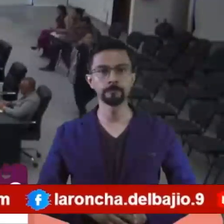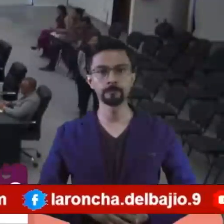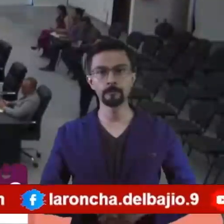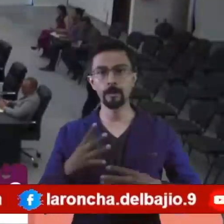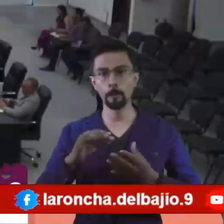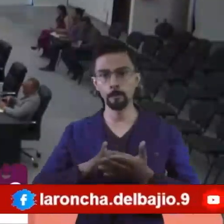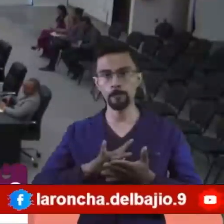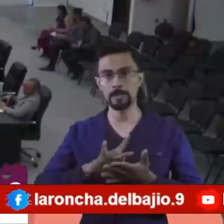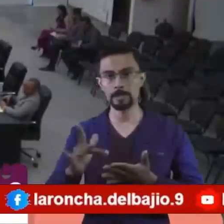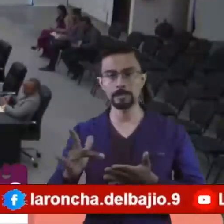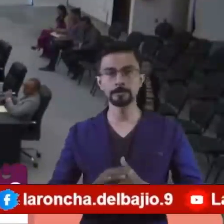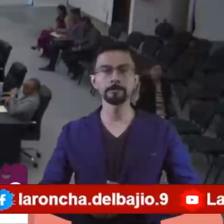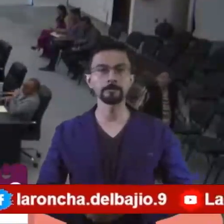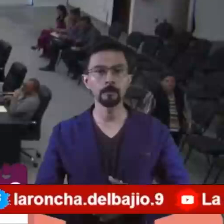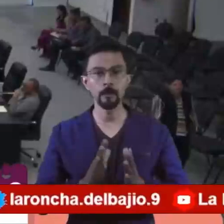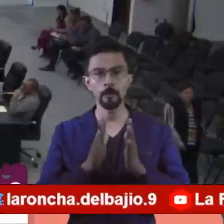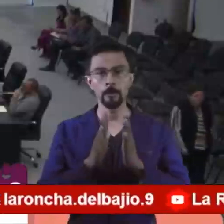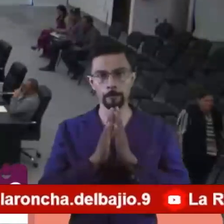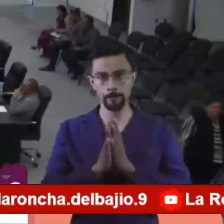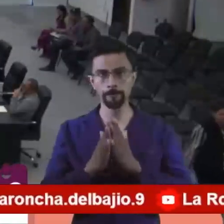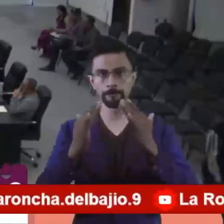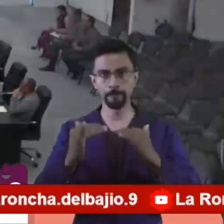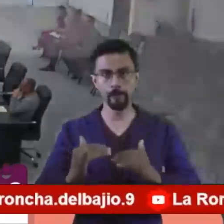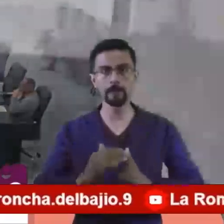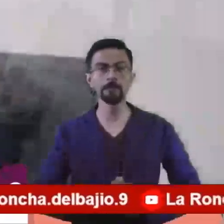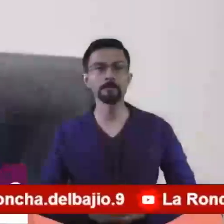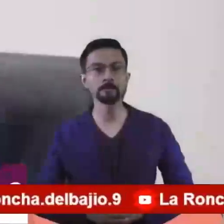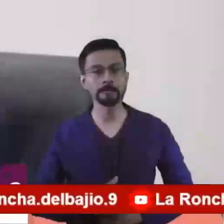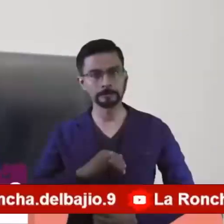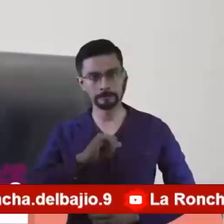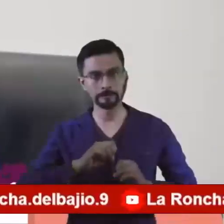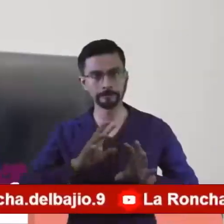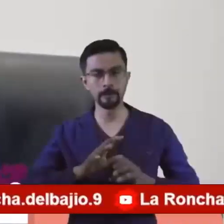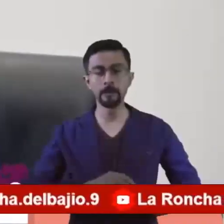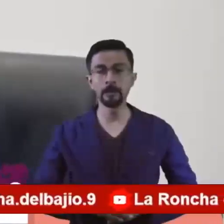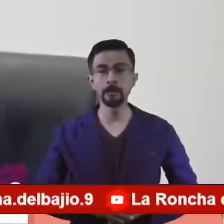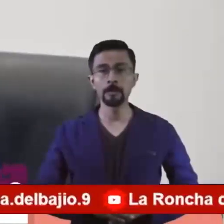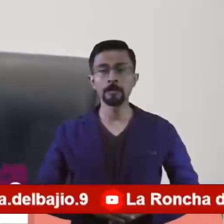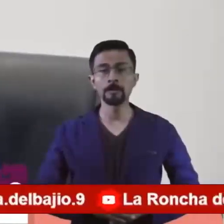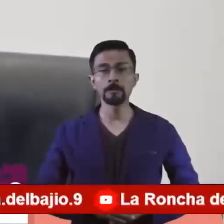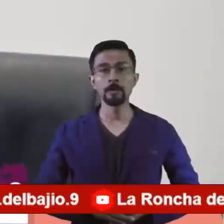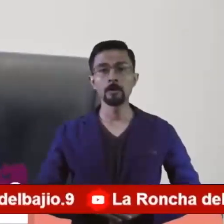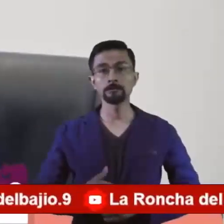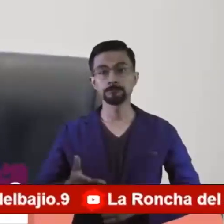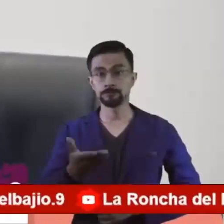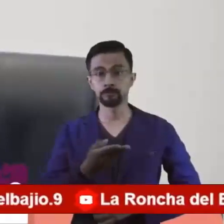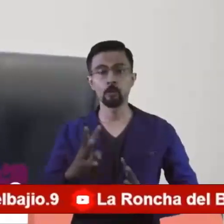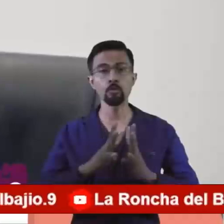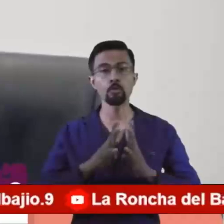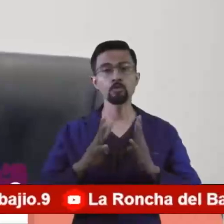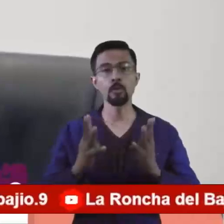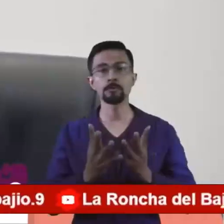este evento, el consejero electoral Eduardo Joaquín del Arco Borja habló de la importancia que tiene dar acompañamiento y